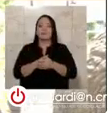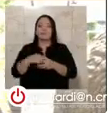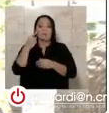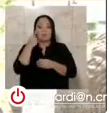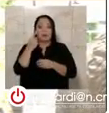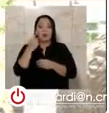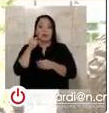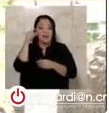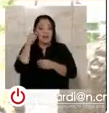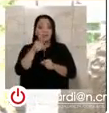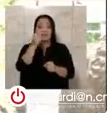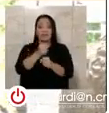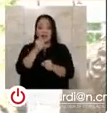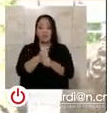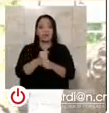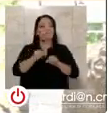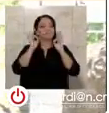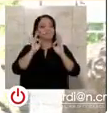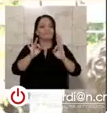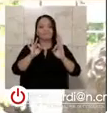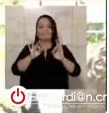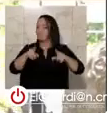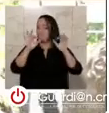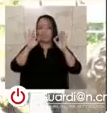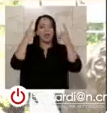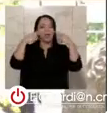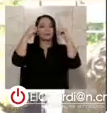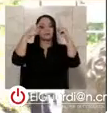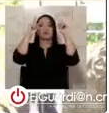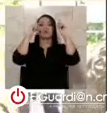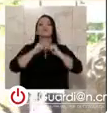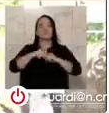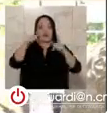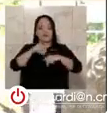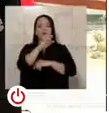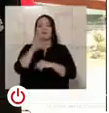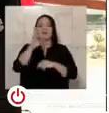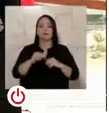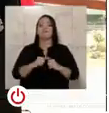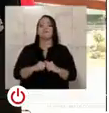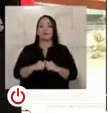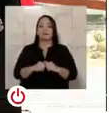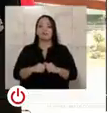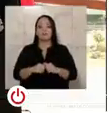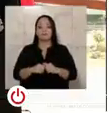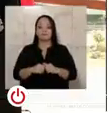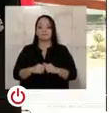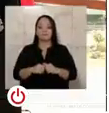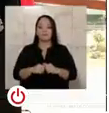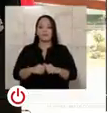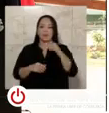las operaciones más exitosas que se han desarrollado en territorio costarricense. Los números